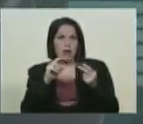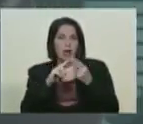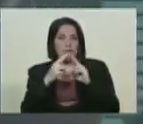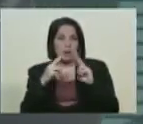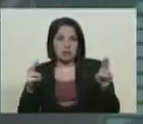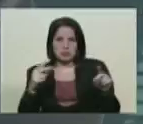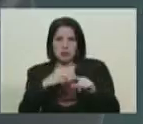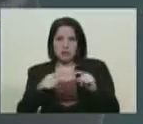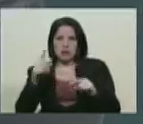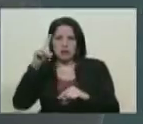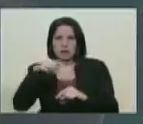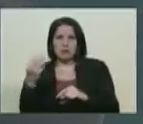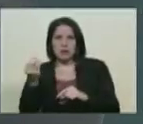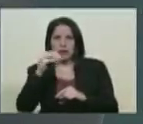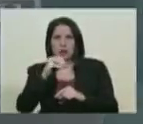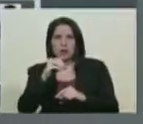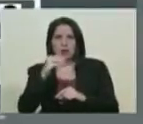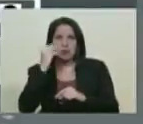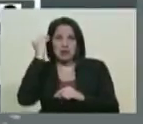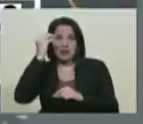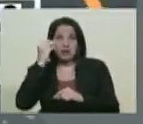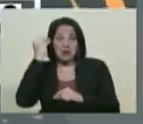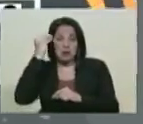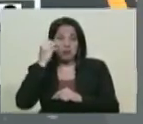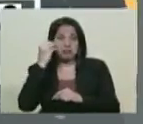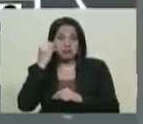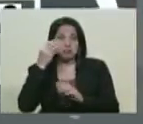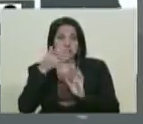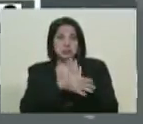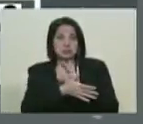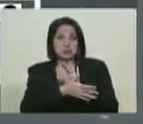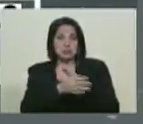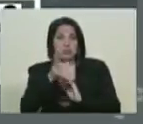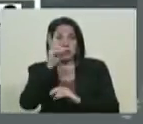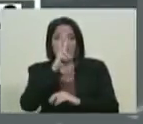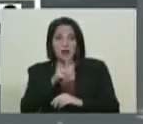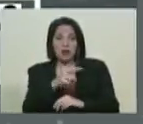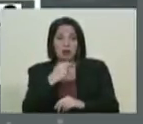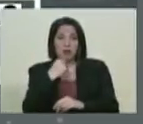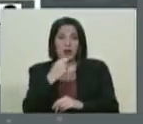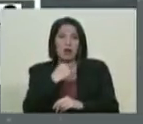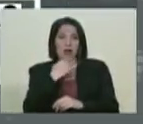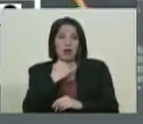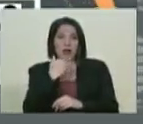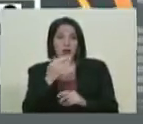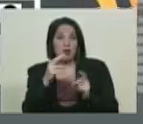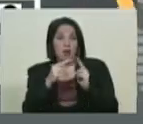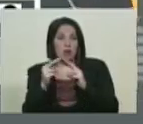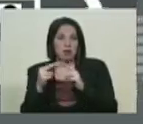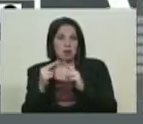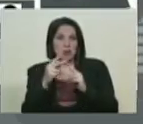también conocer la impresión de la oposición venezolana, que has podido ver, si conoces algunas declaraciones además.